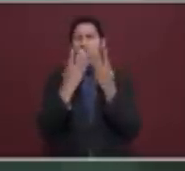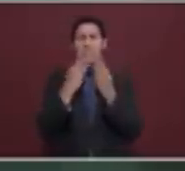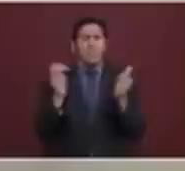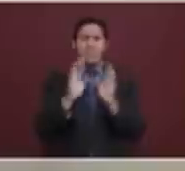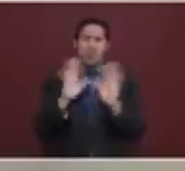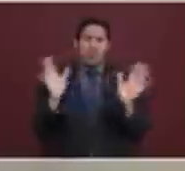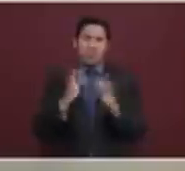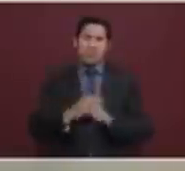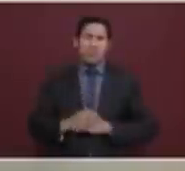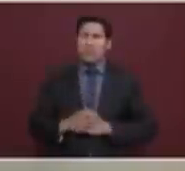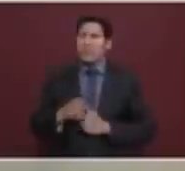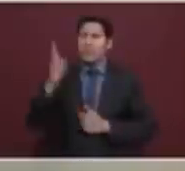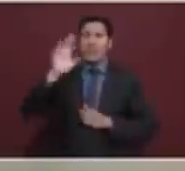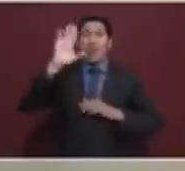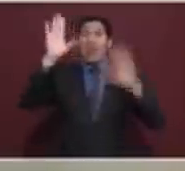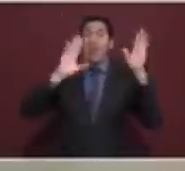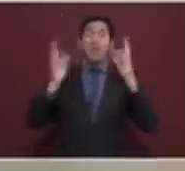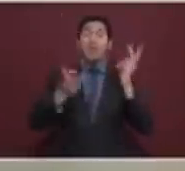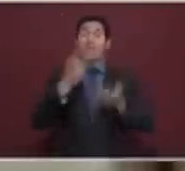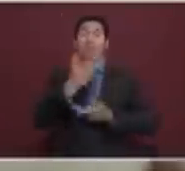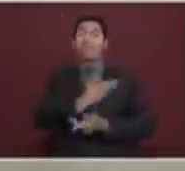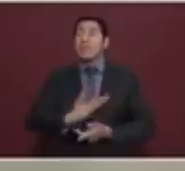pero no lo hizo me